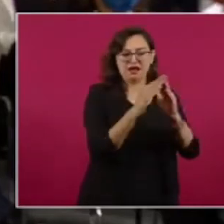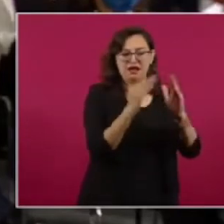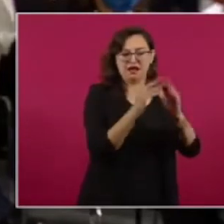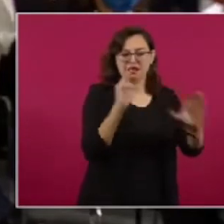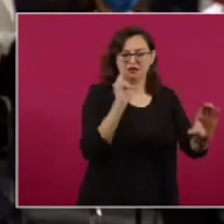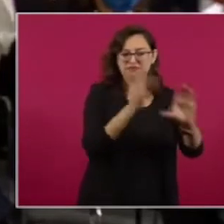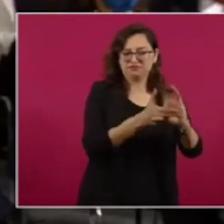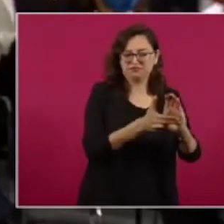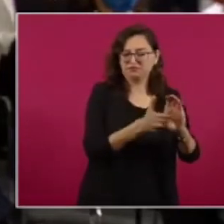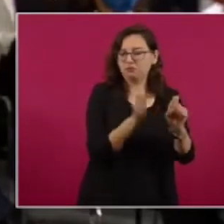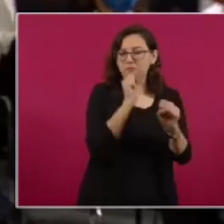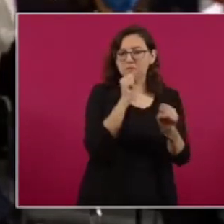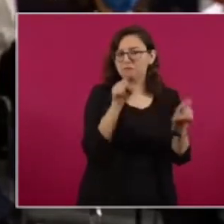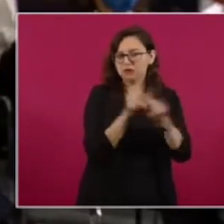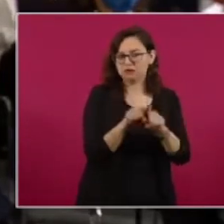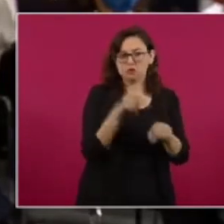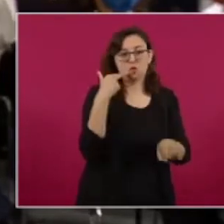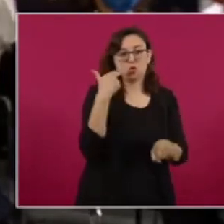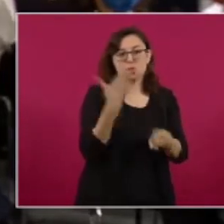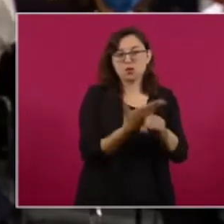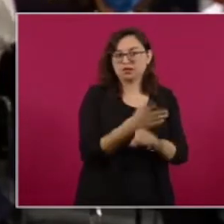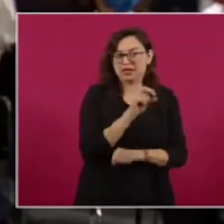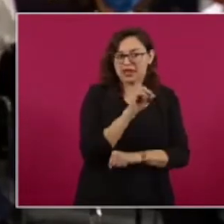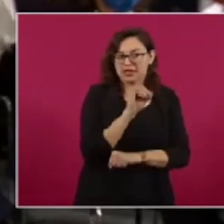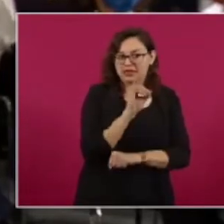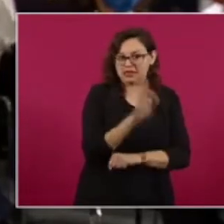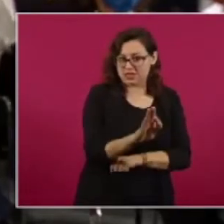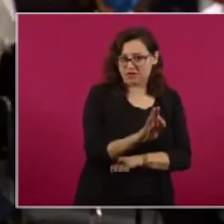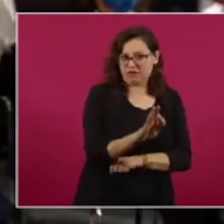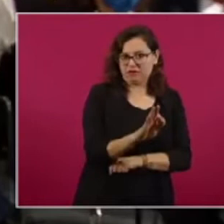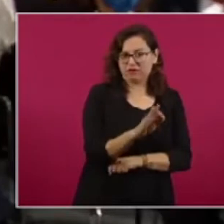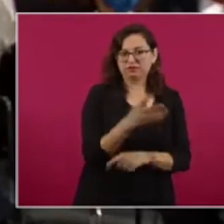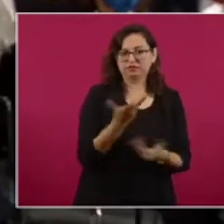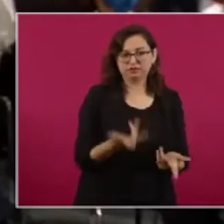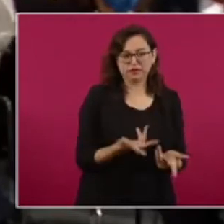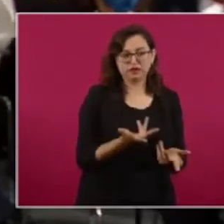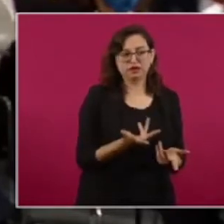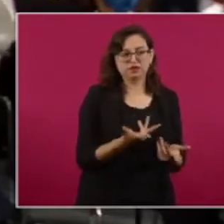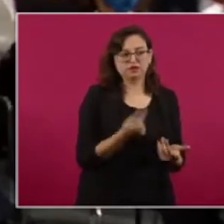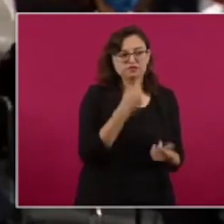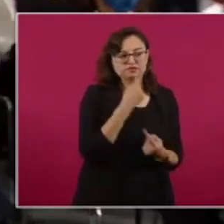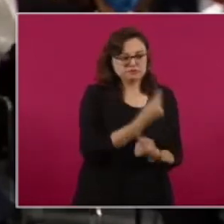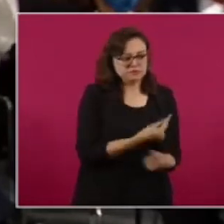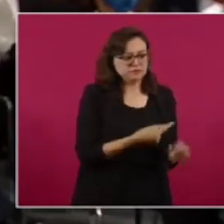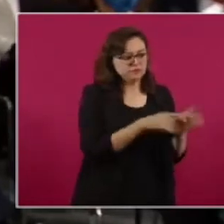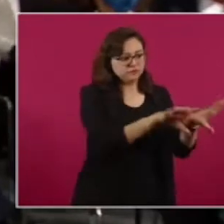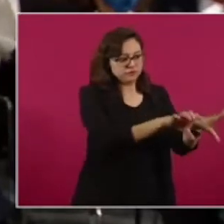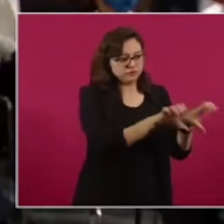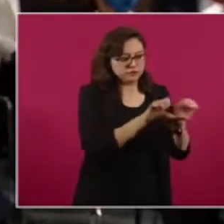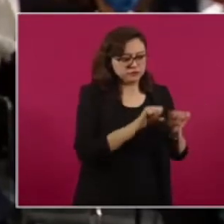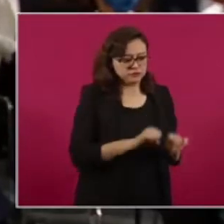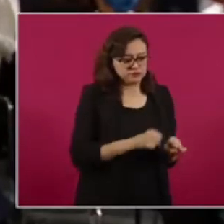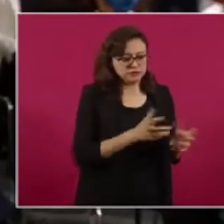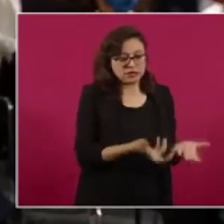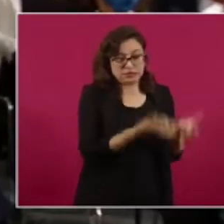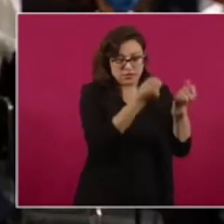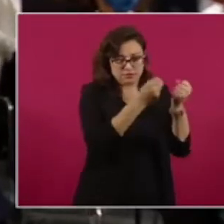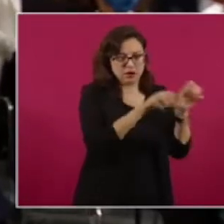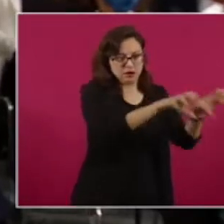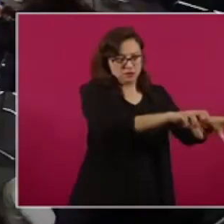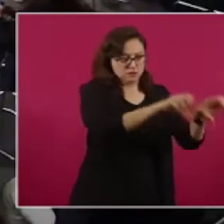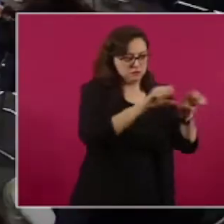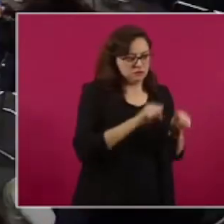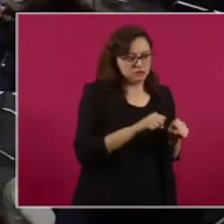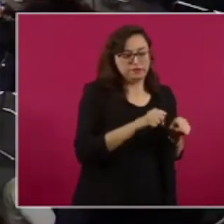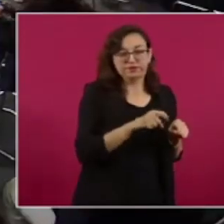para atención a los niños, a los menores de edad, entregaban a estos menores víctimas de trata a estos refugios